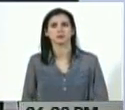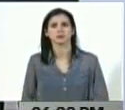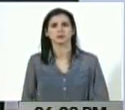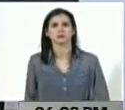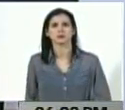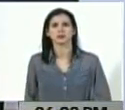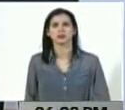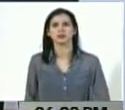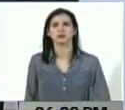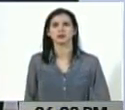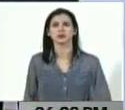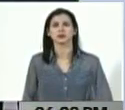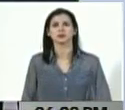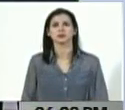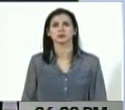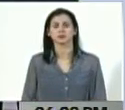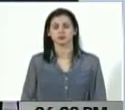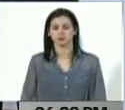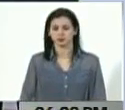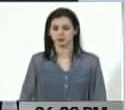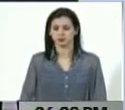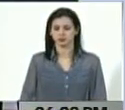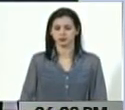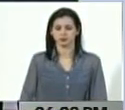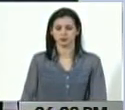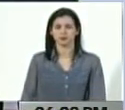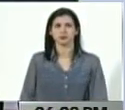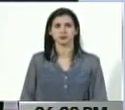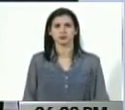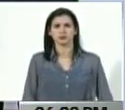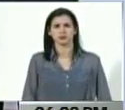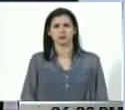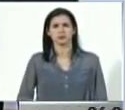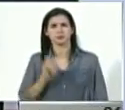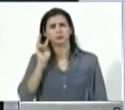viendo los logros del acuerdo histórico